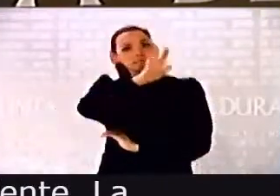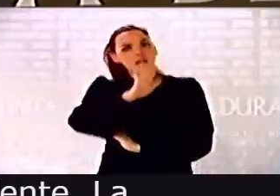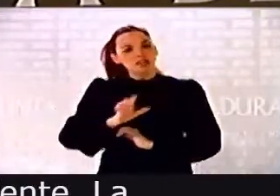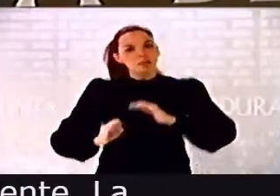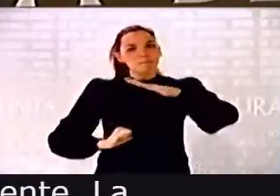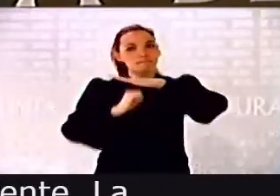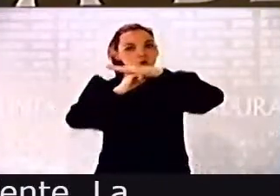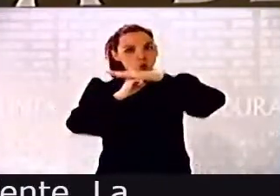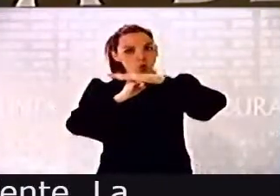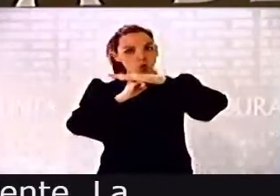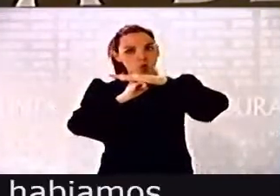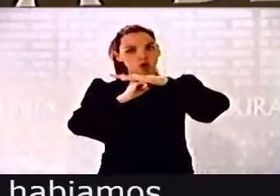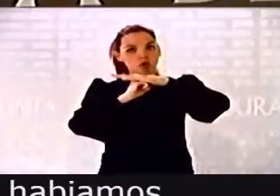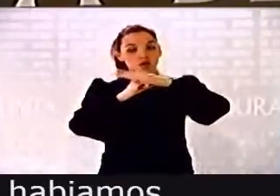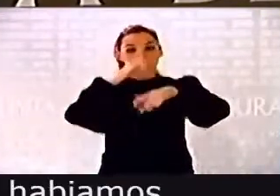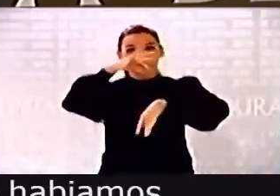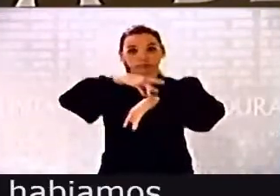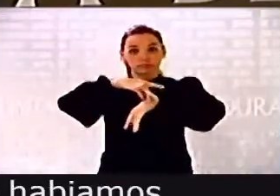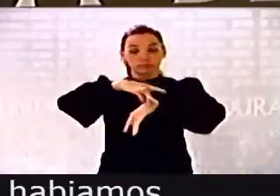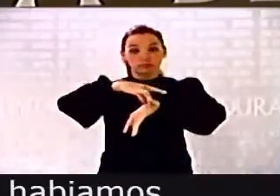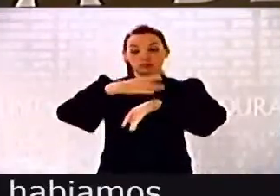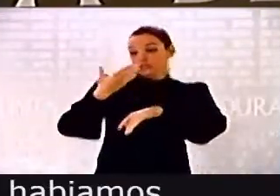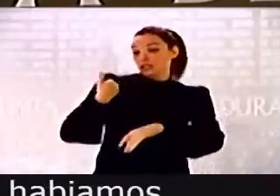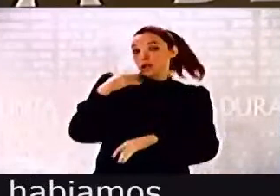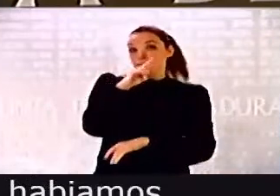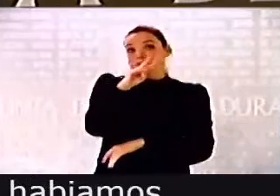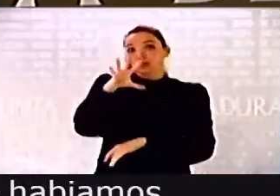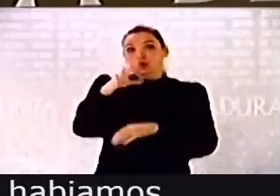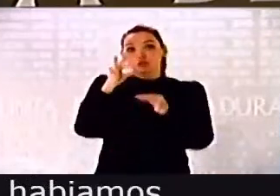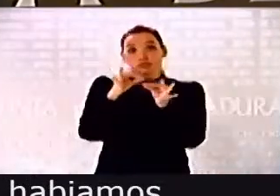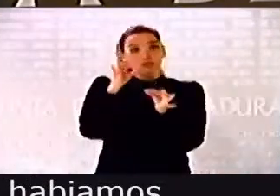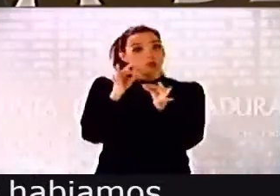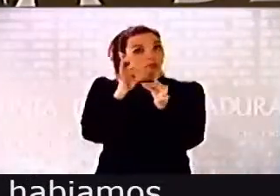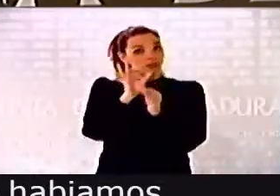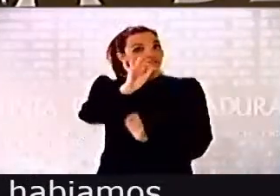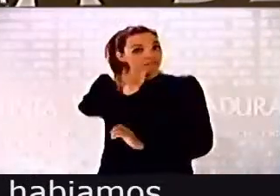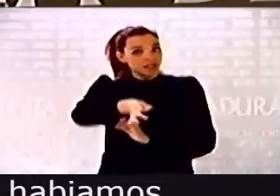día 25 de septiembre, pero